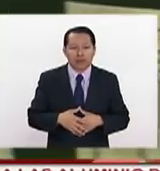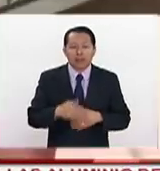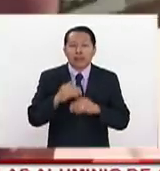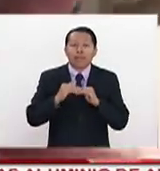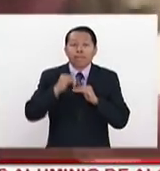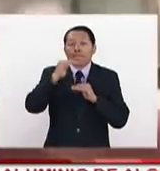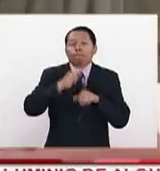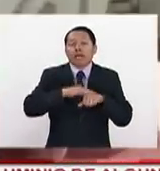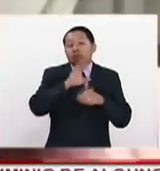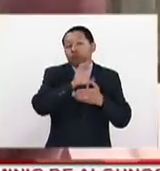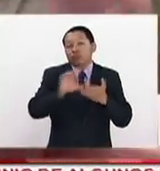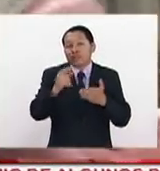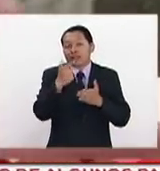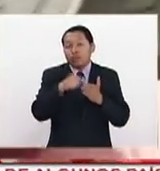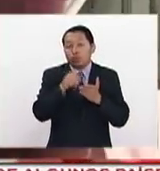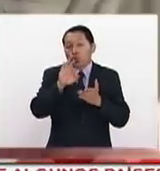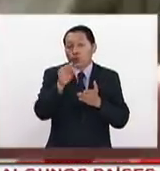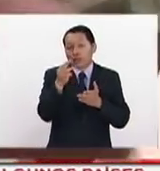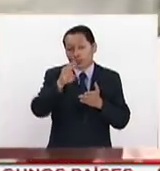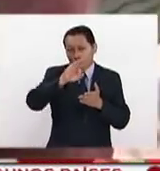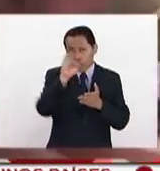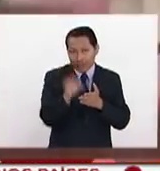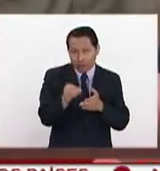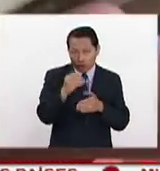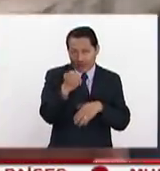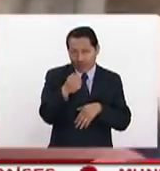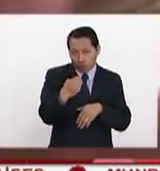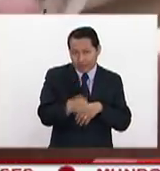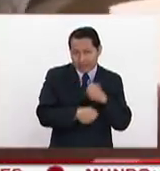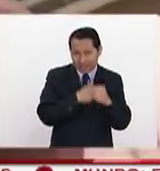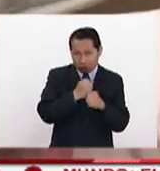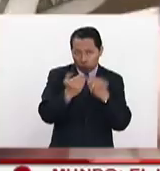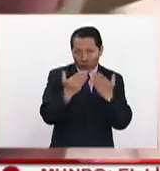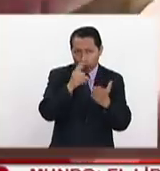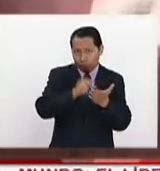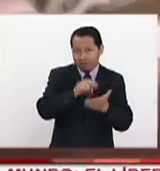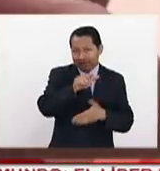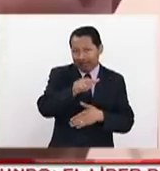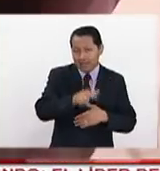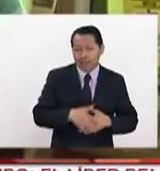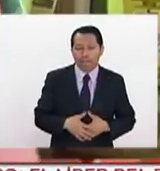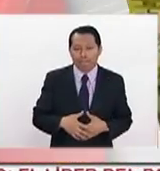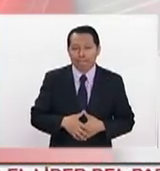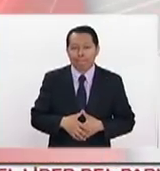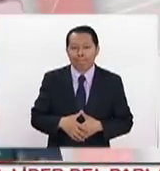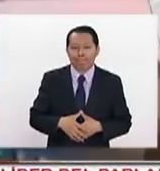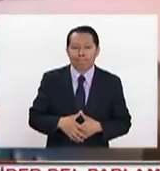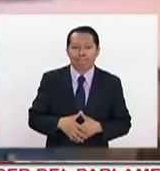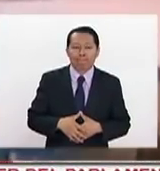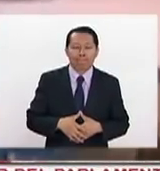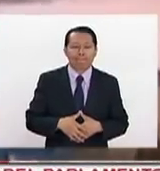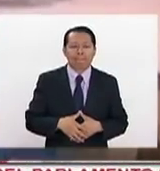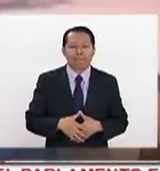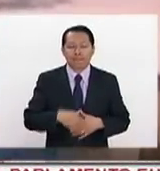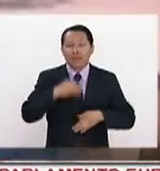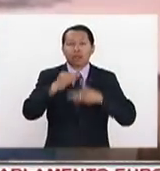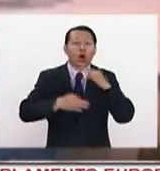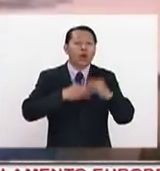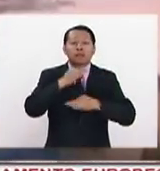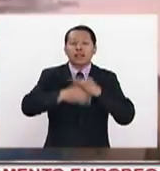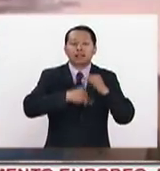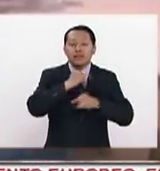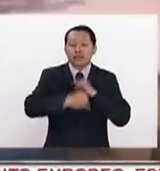Aumentan las remesas 7.47% en enero de este año respecto a 2017. En